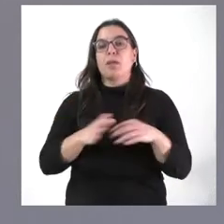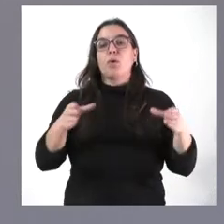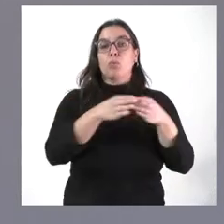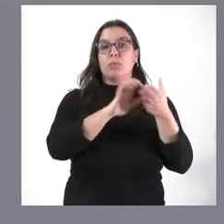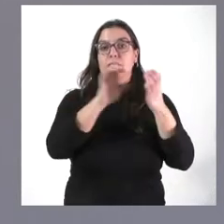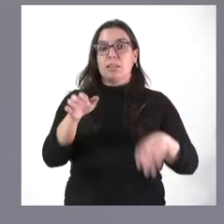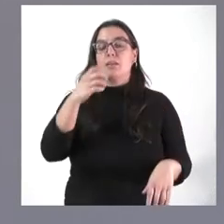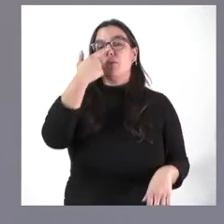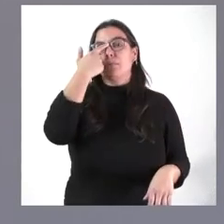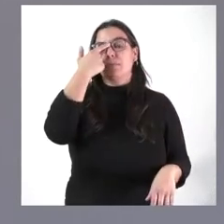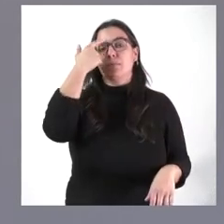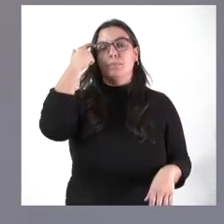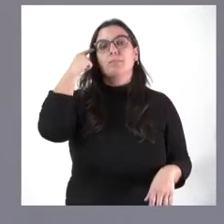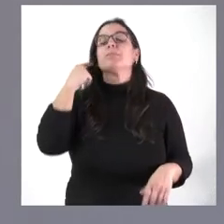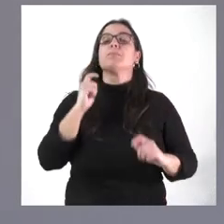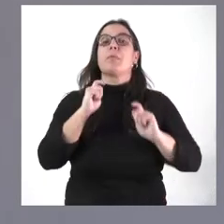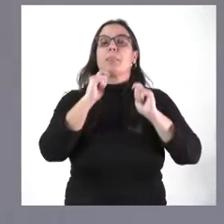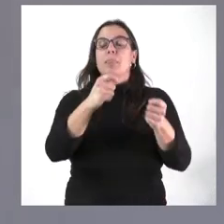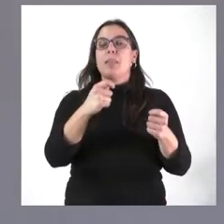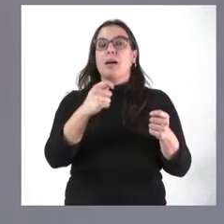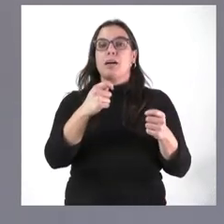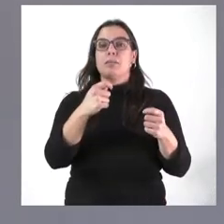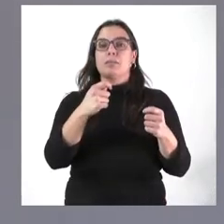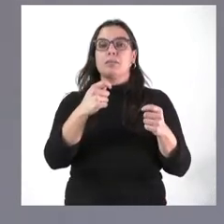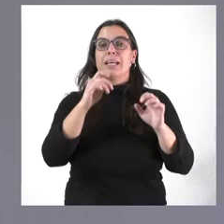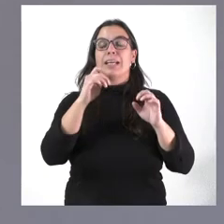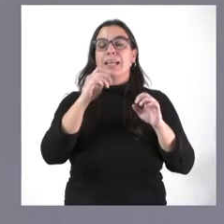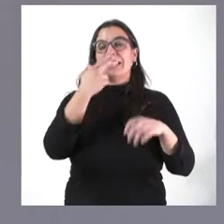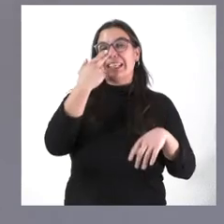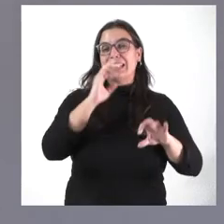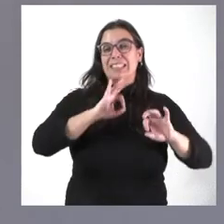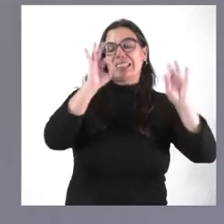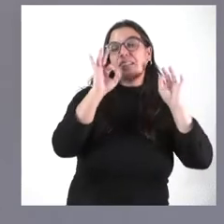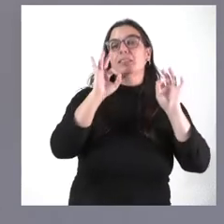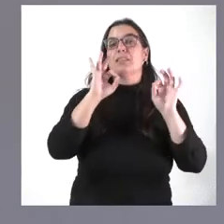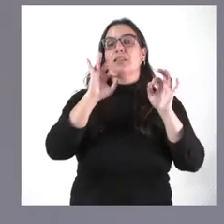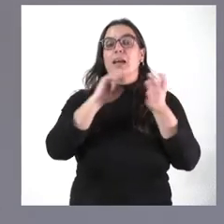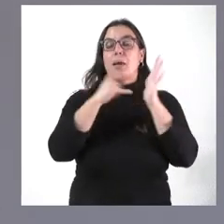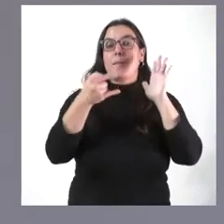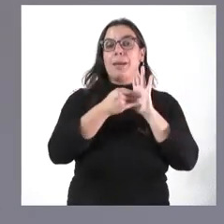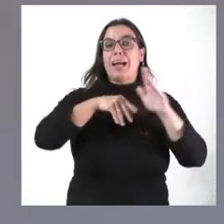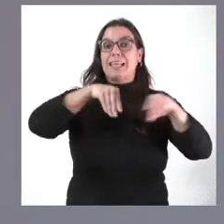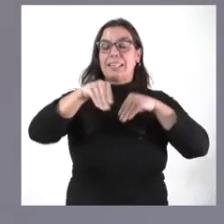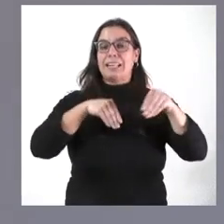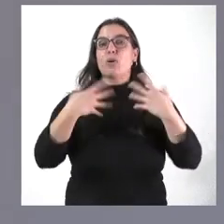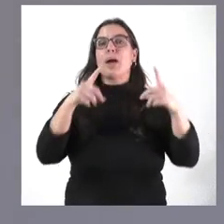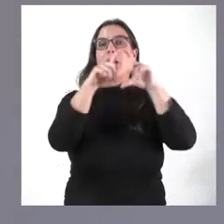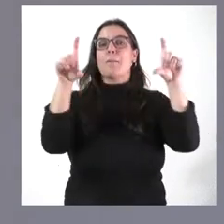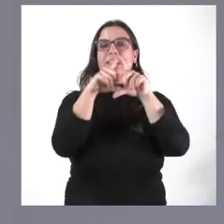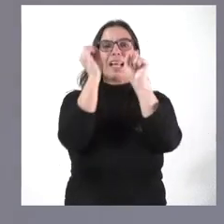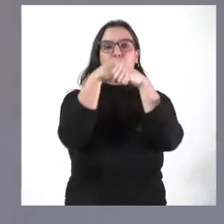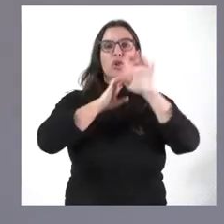otorgado la calificación de especial interés y plan estratégico de i+d a la empresa laboratorios León